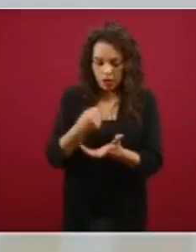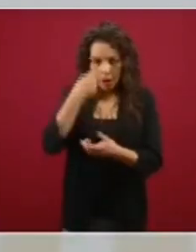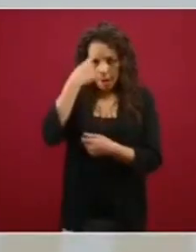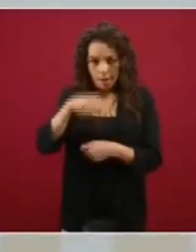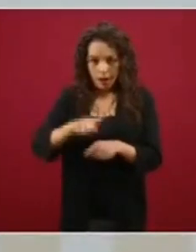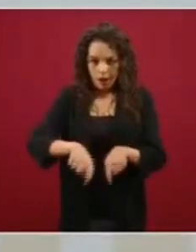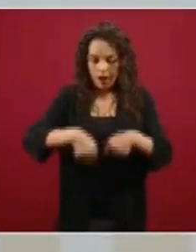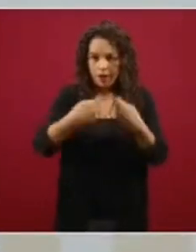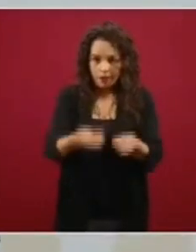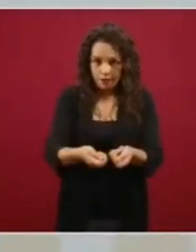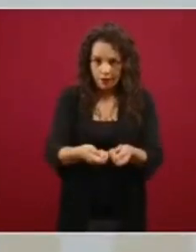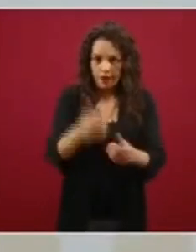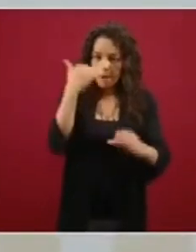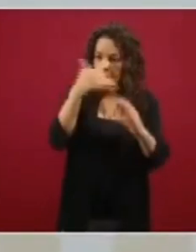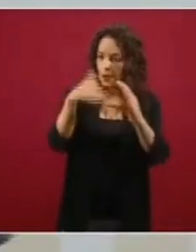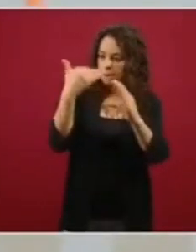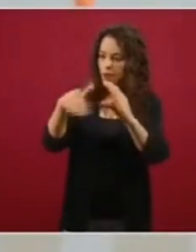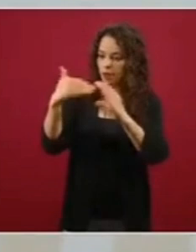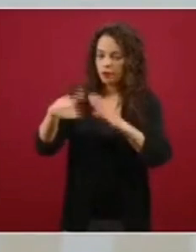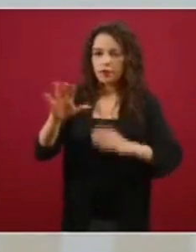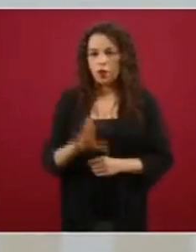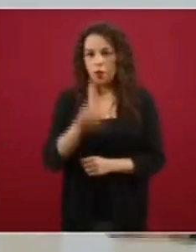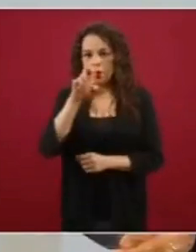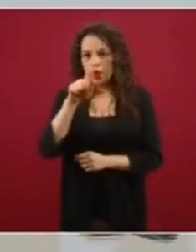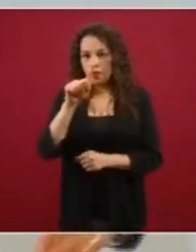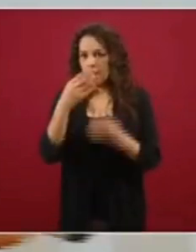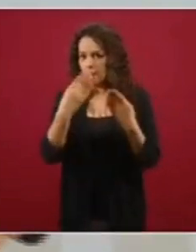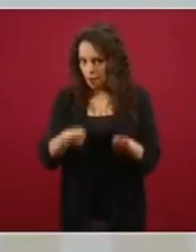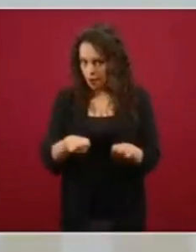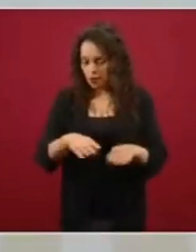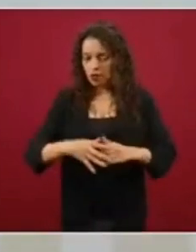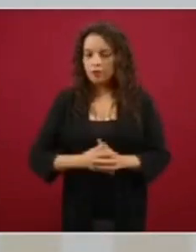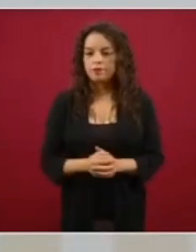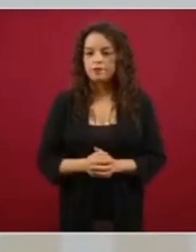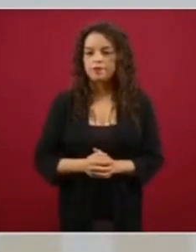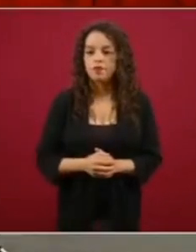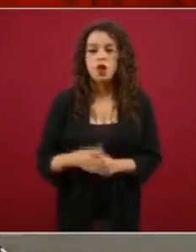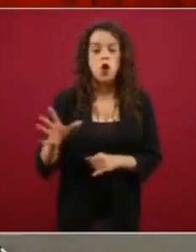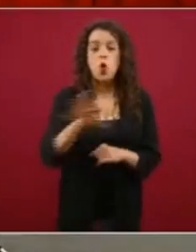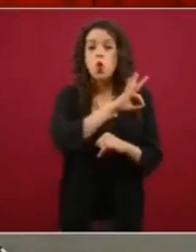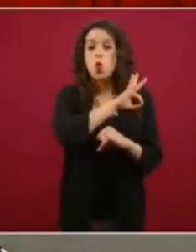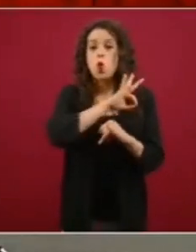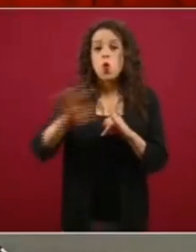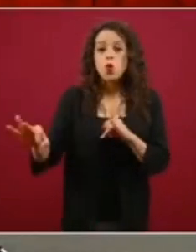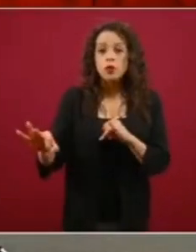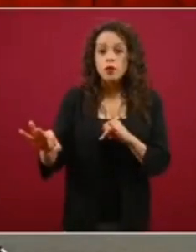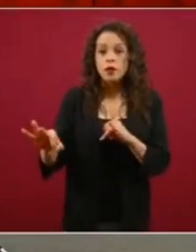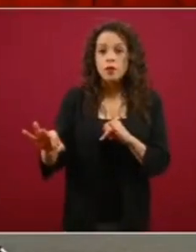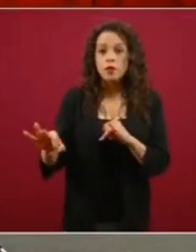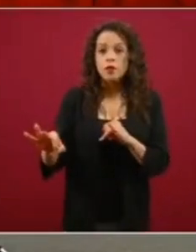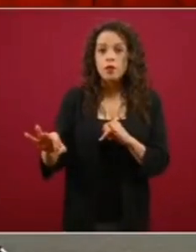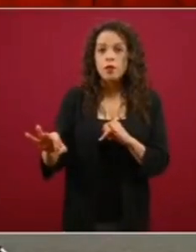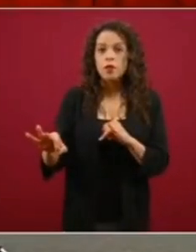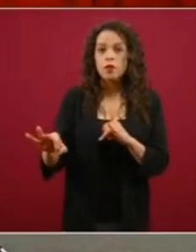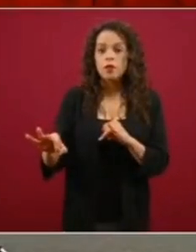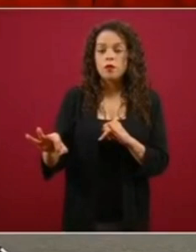ya la activación de las cuentas. El proceso de cobro final es gradual y